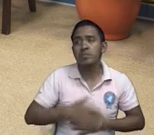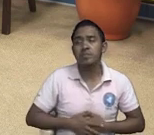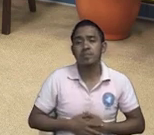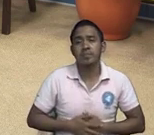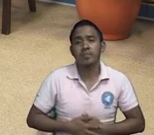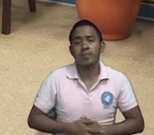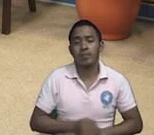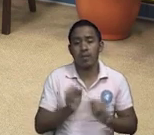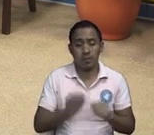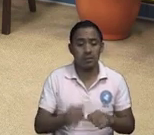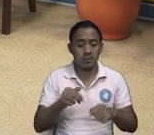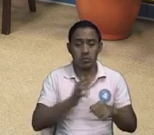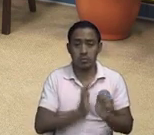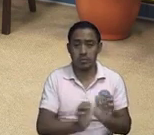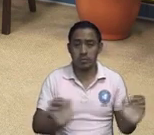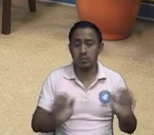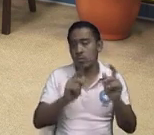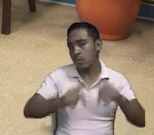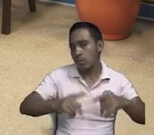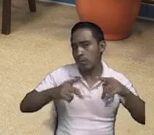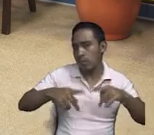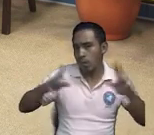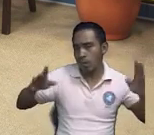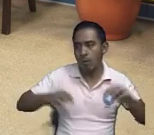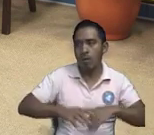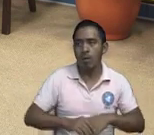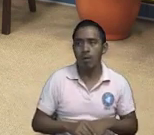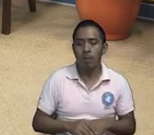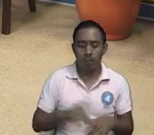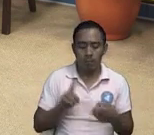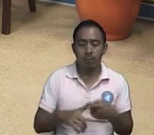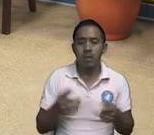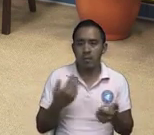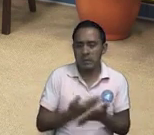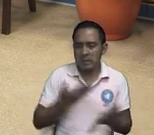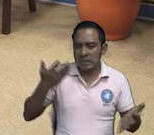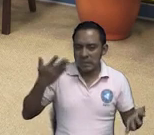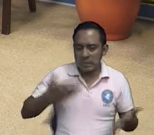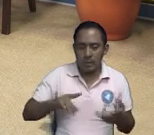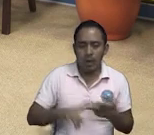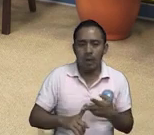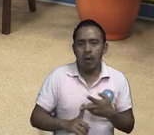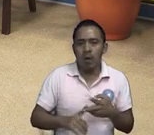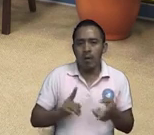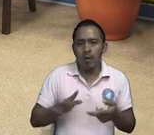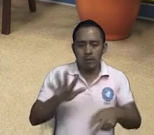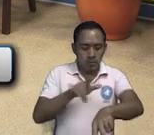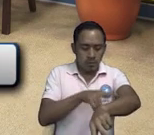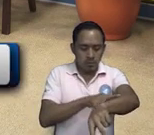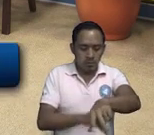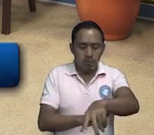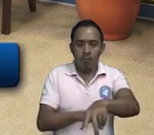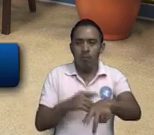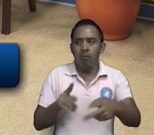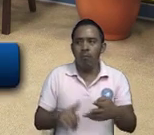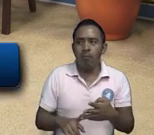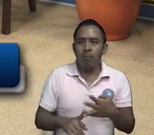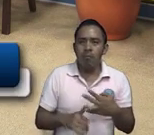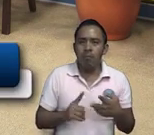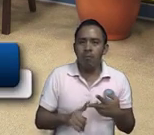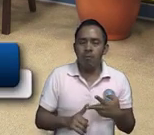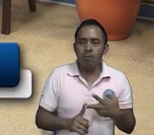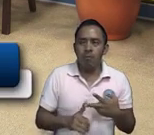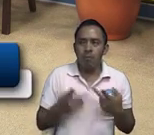que podrían desencadenar en el niño o en la persona que...? Bueno, puede causar fiebre, lesión dérmica, si no se pero no,